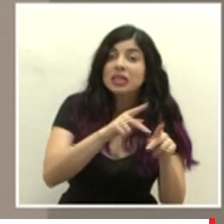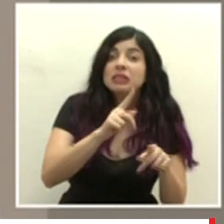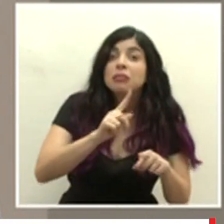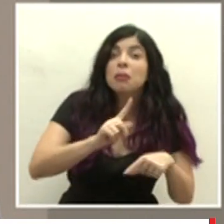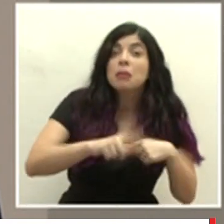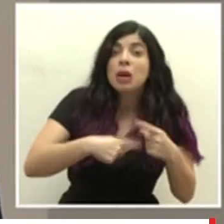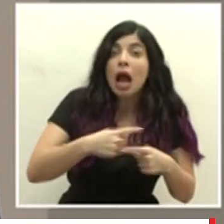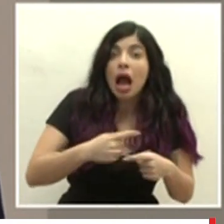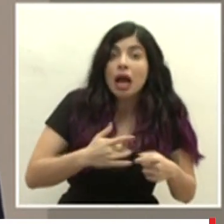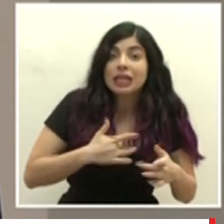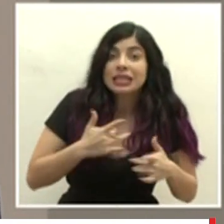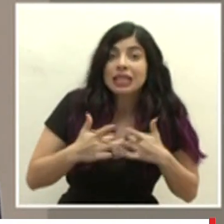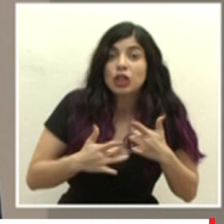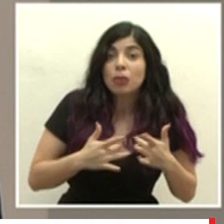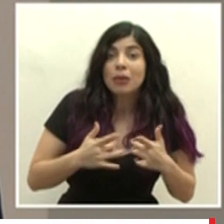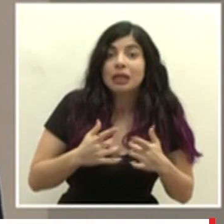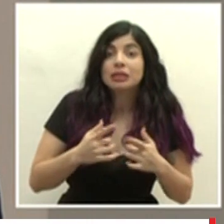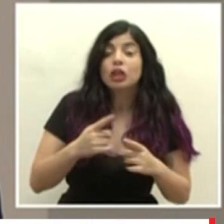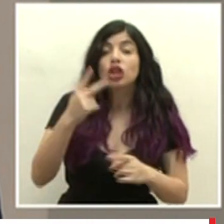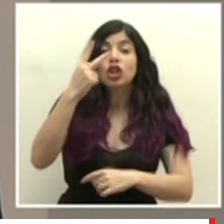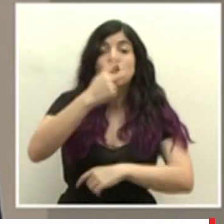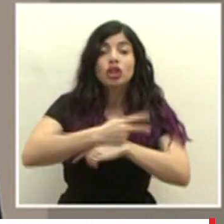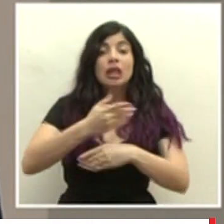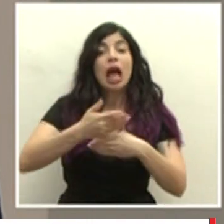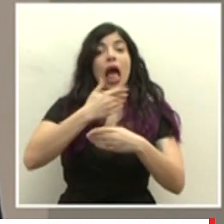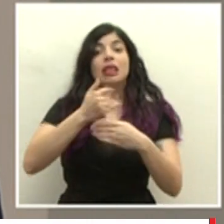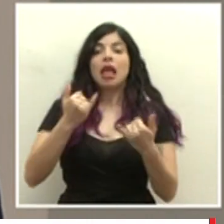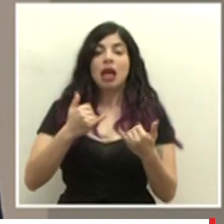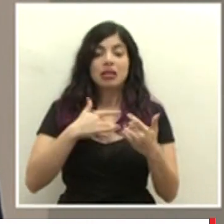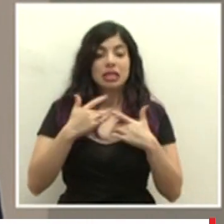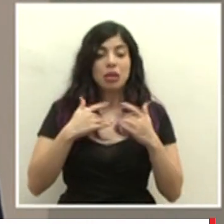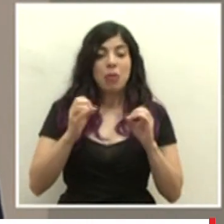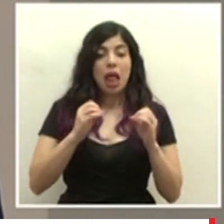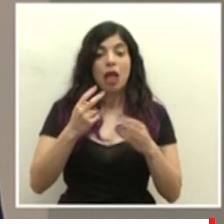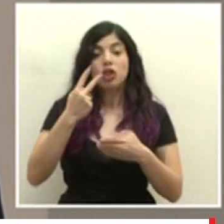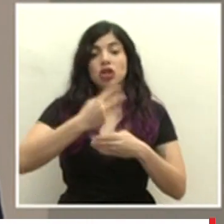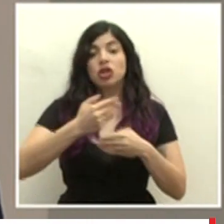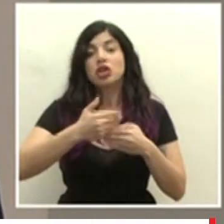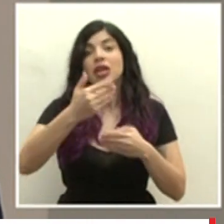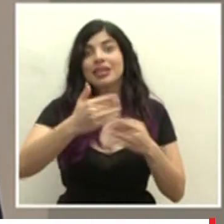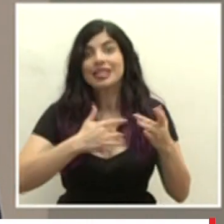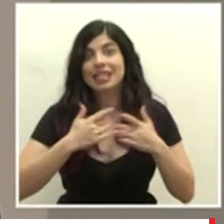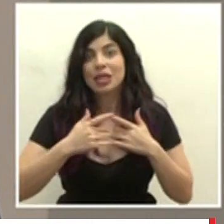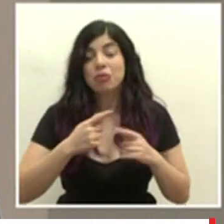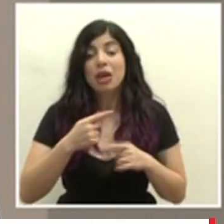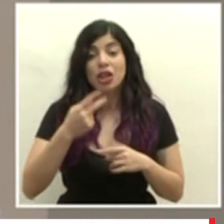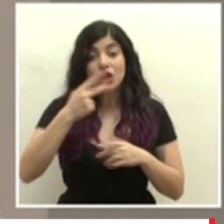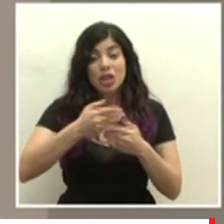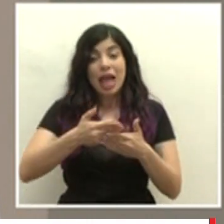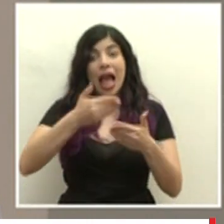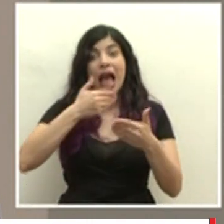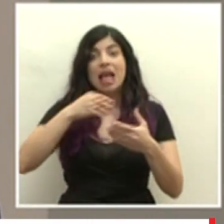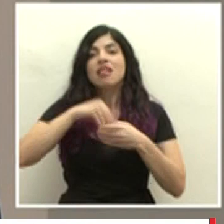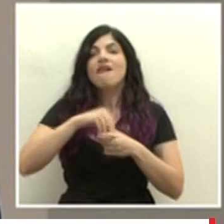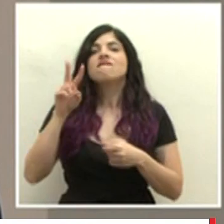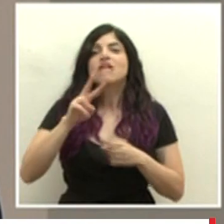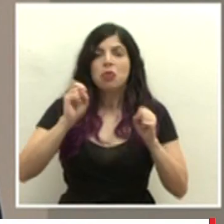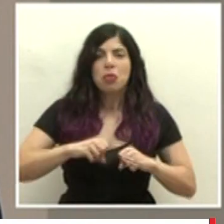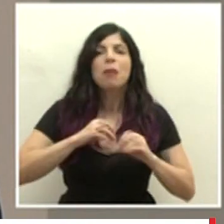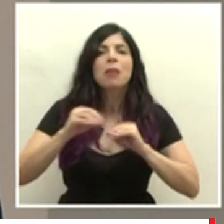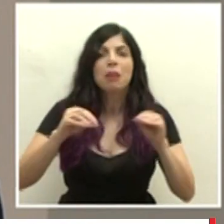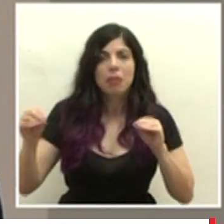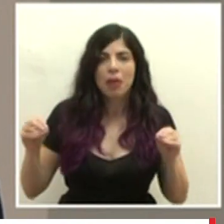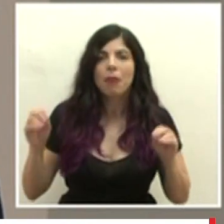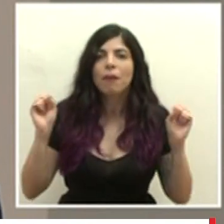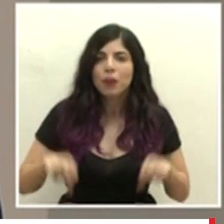síntomas 2 días antes de tener síntomas pueden transmitir ya de forma importante el virus, incluso un poquito